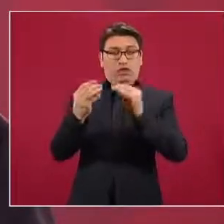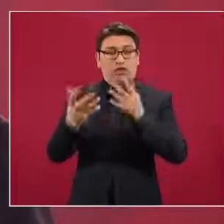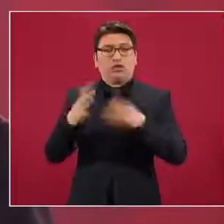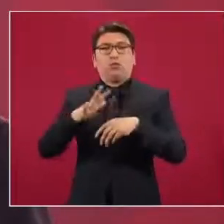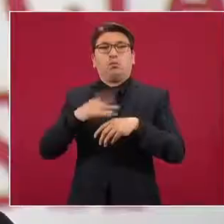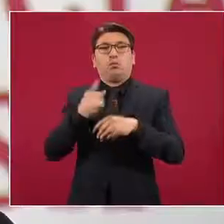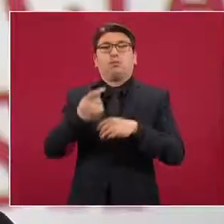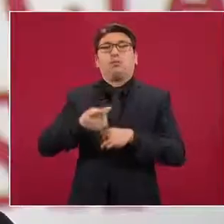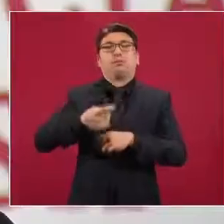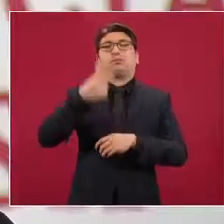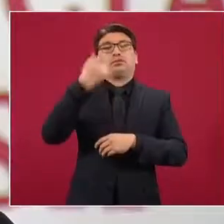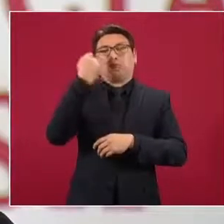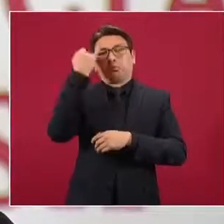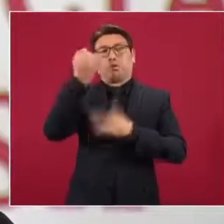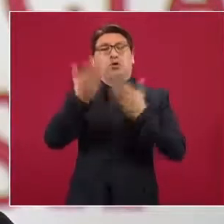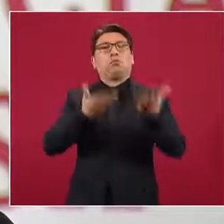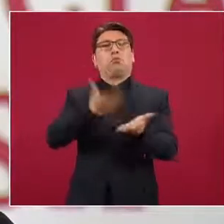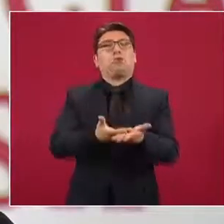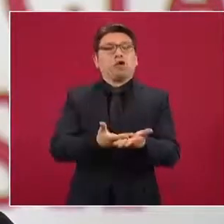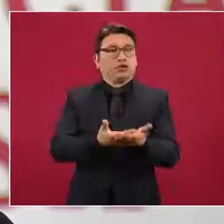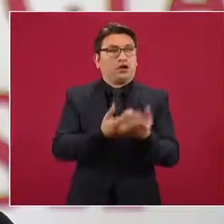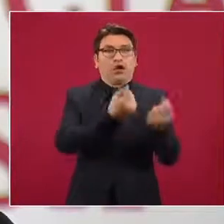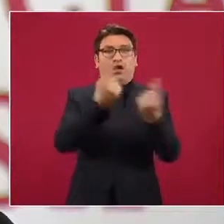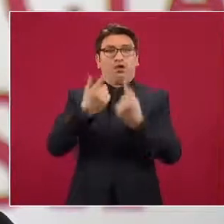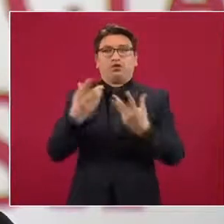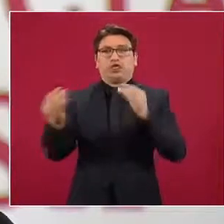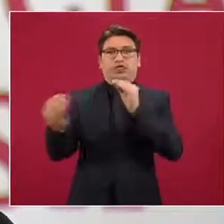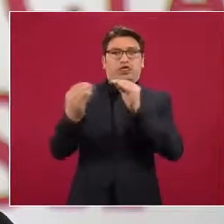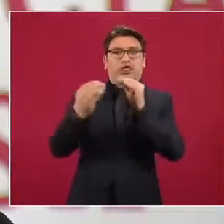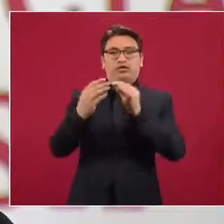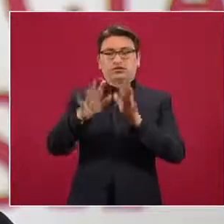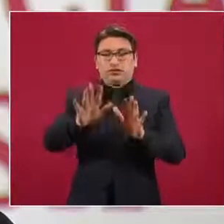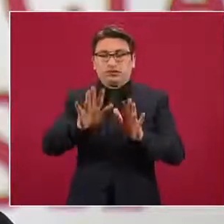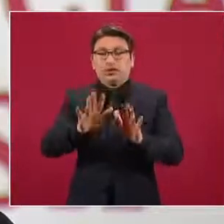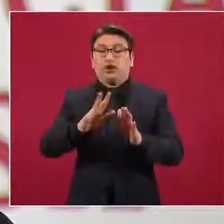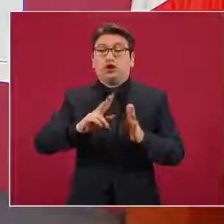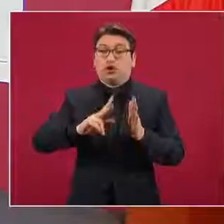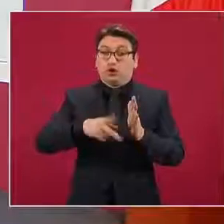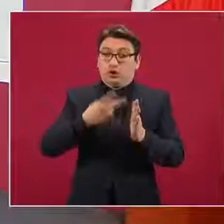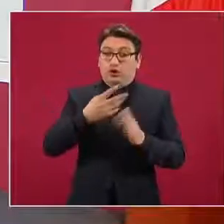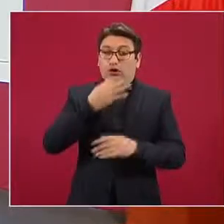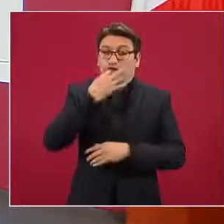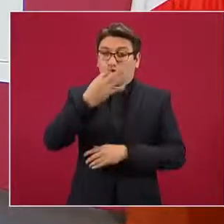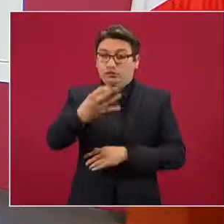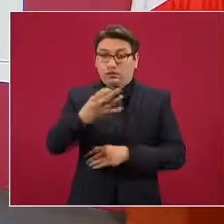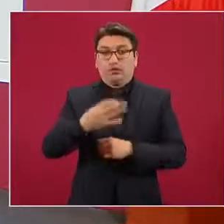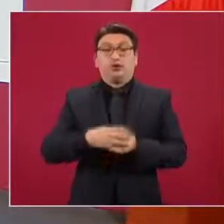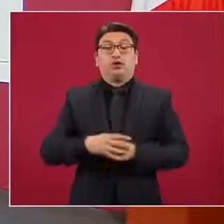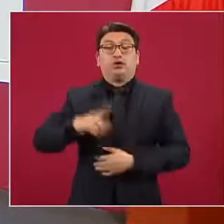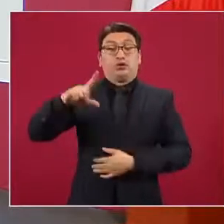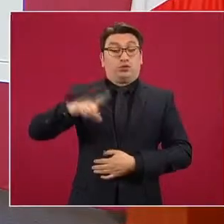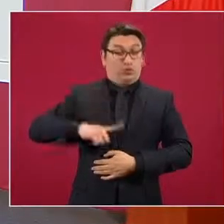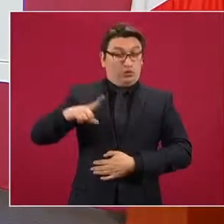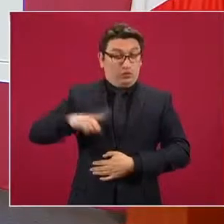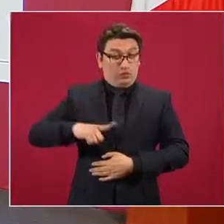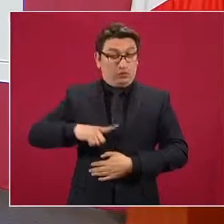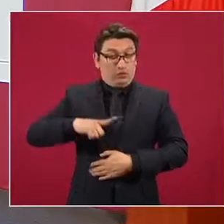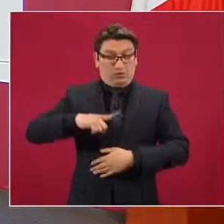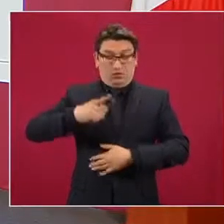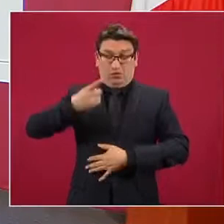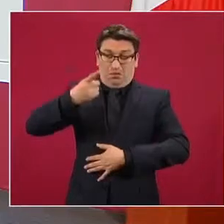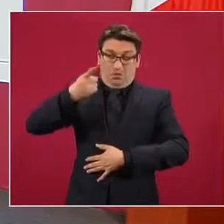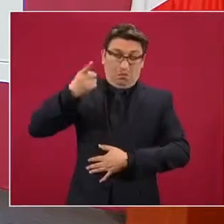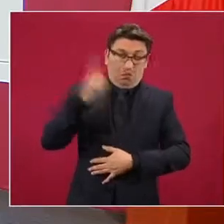se presentó la idea. Quiero insistir en que no es algo que el gobierno